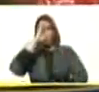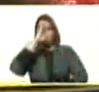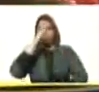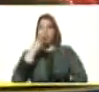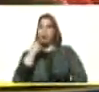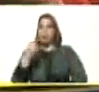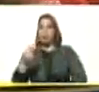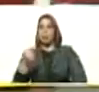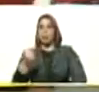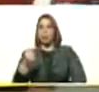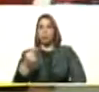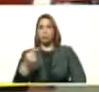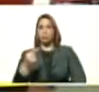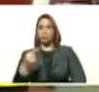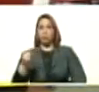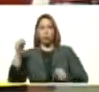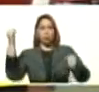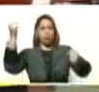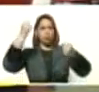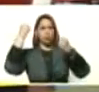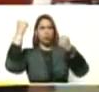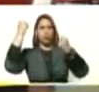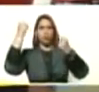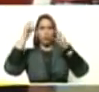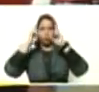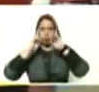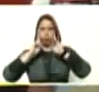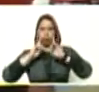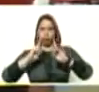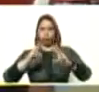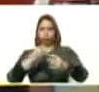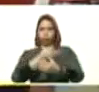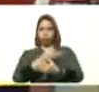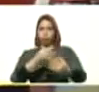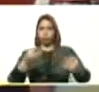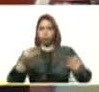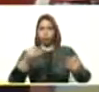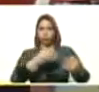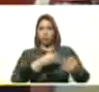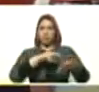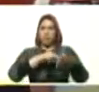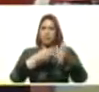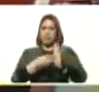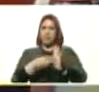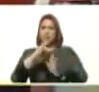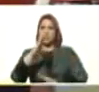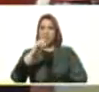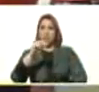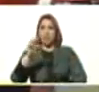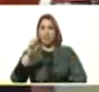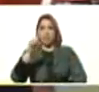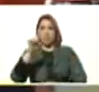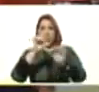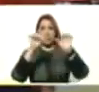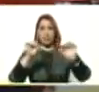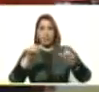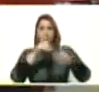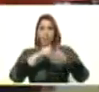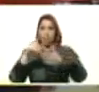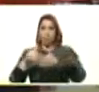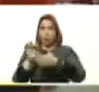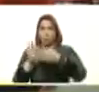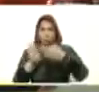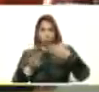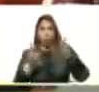dijo que había sido un triunfo impecable. Quiere decir que el CNE y el sistema electoral